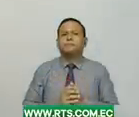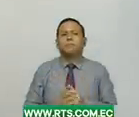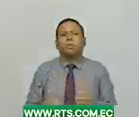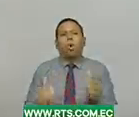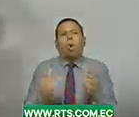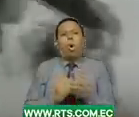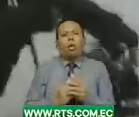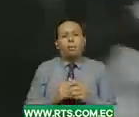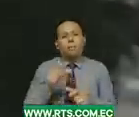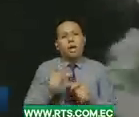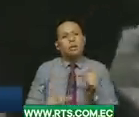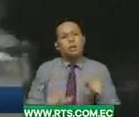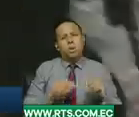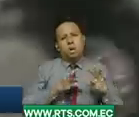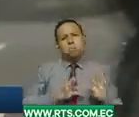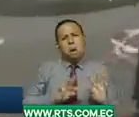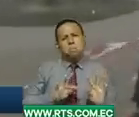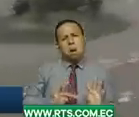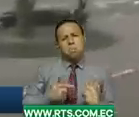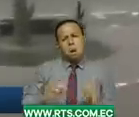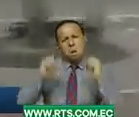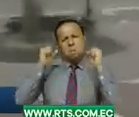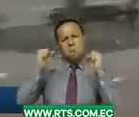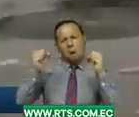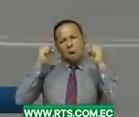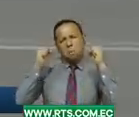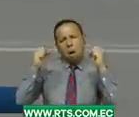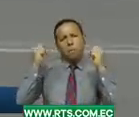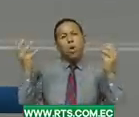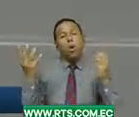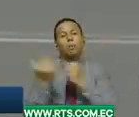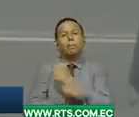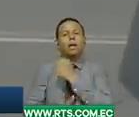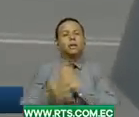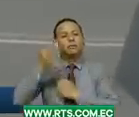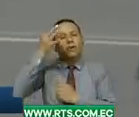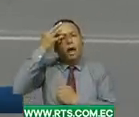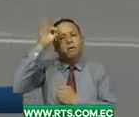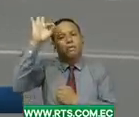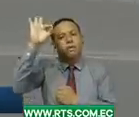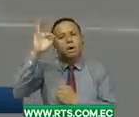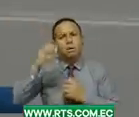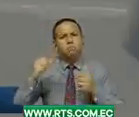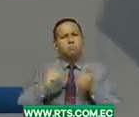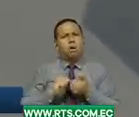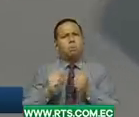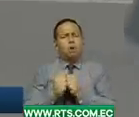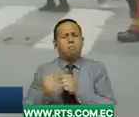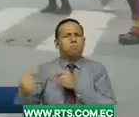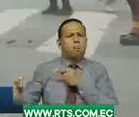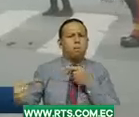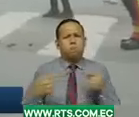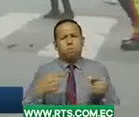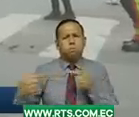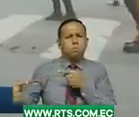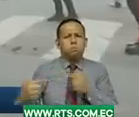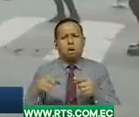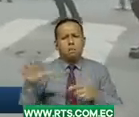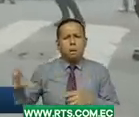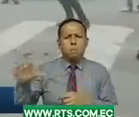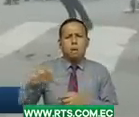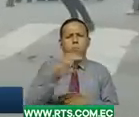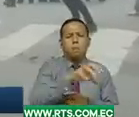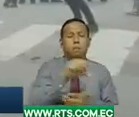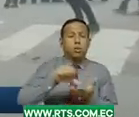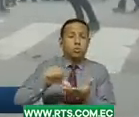de protestas contra la reforma de las pensiones en Francia. Violentos incidentes se registraron en varias